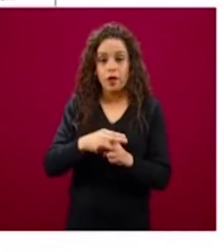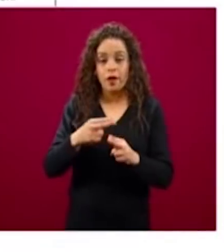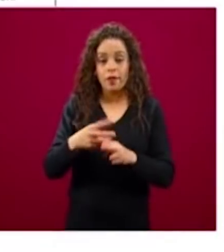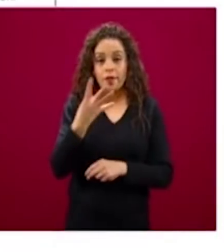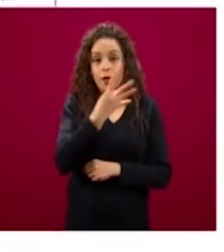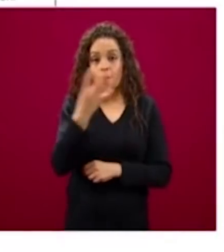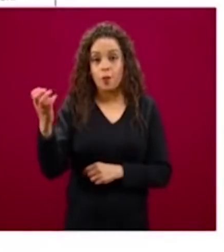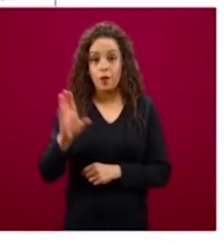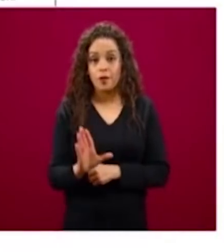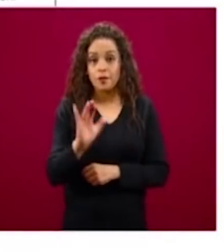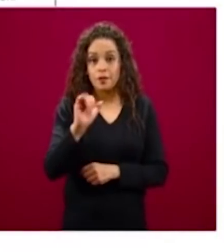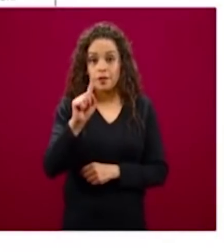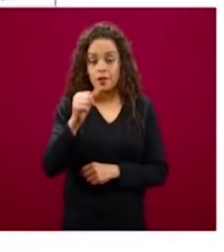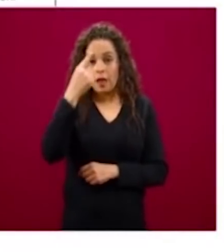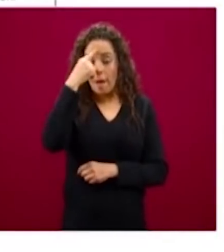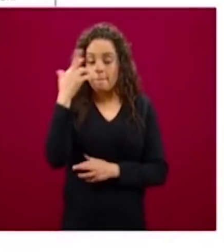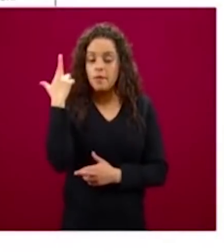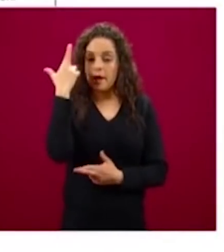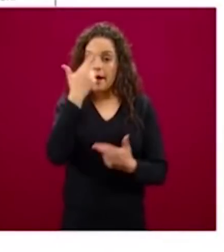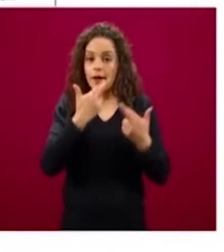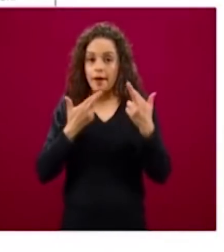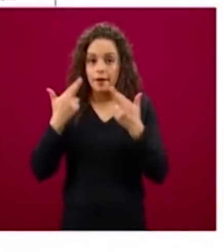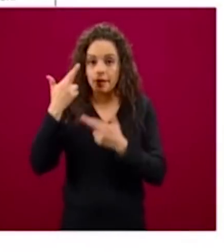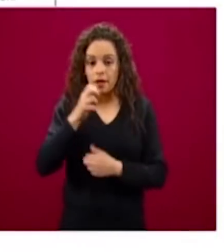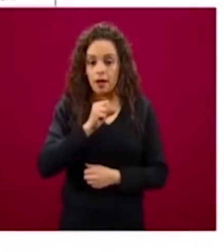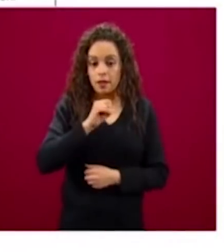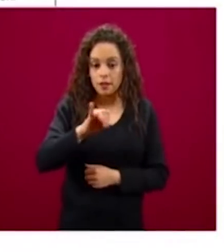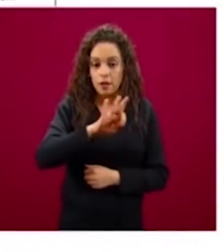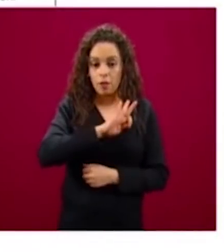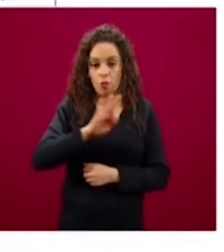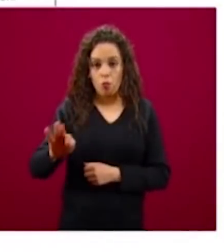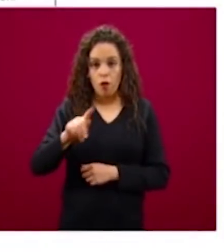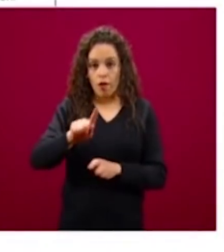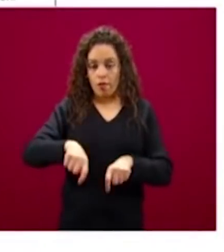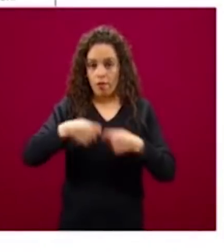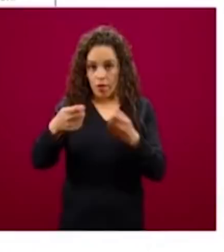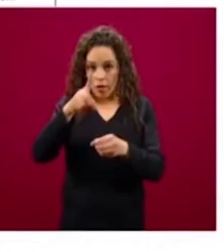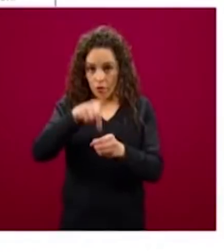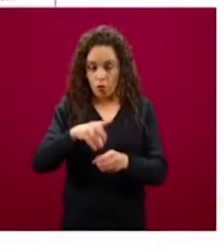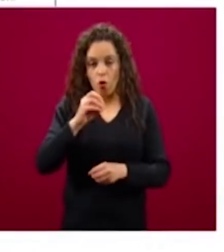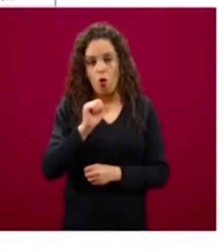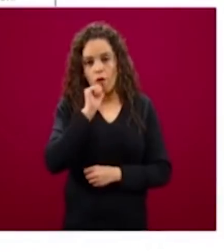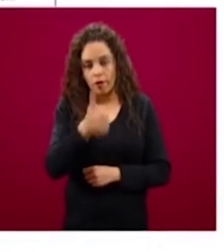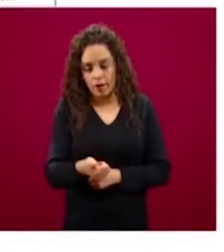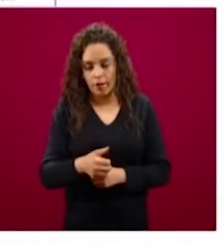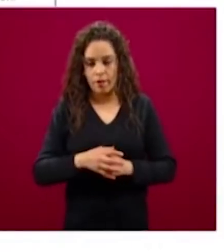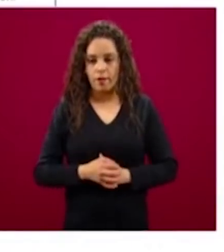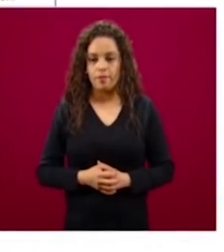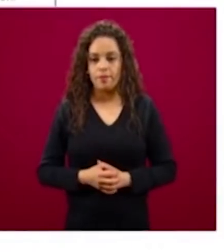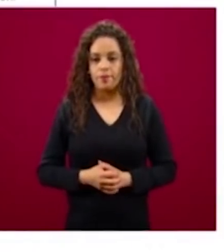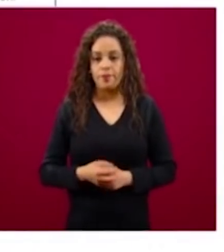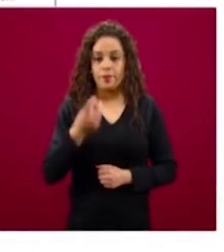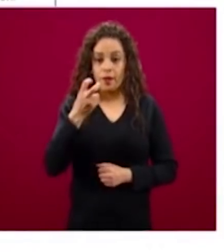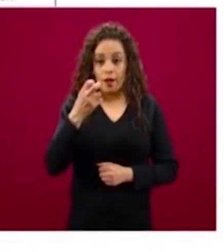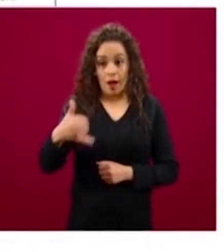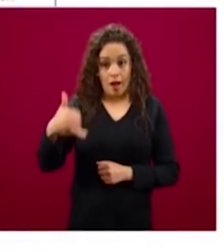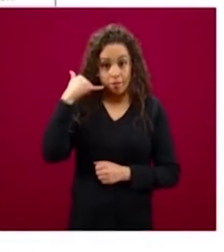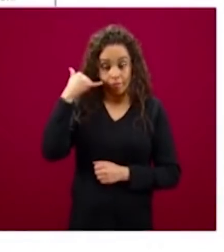citas para una valoración en donación. De 1.200 llamadas a 400,